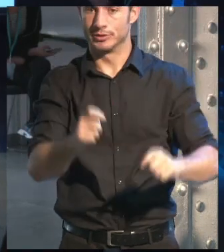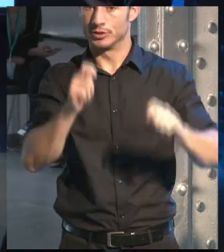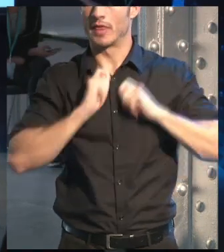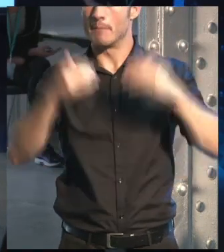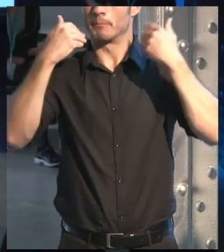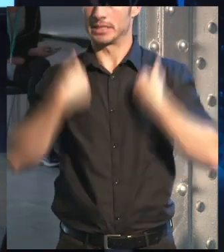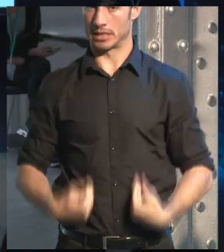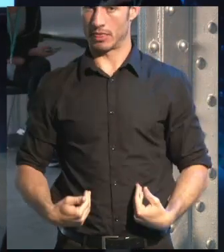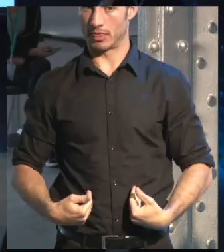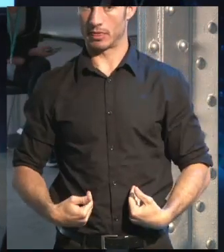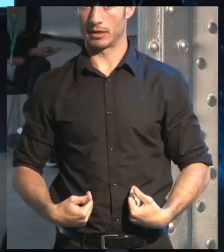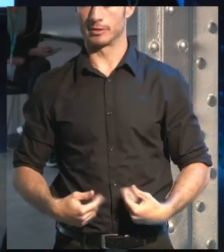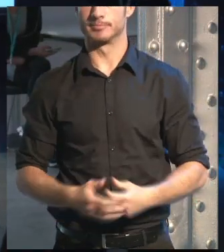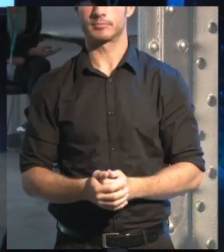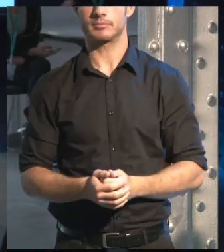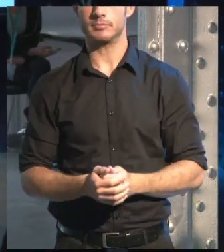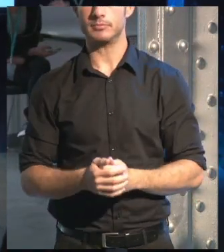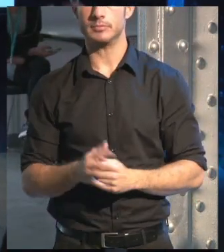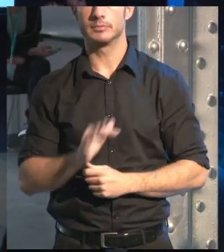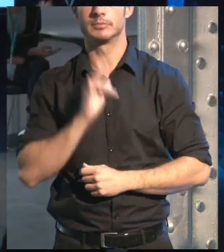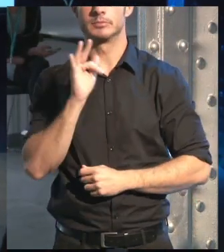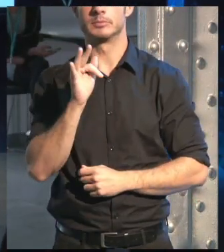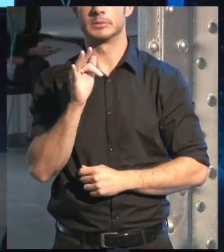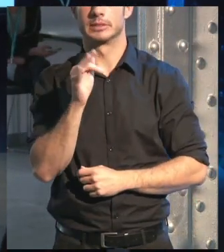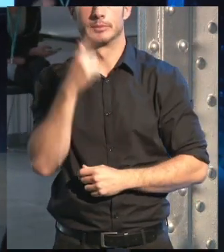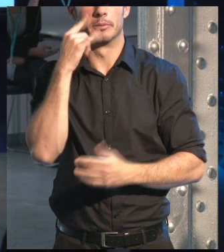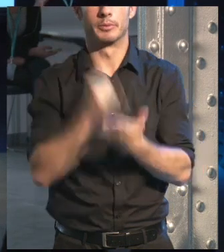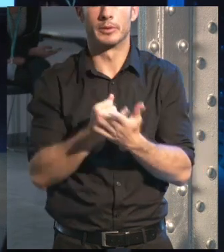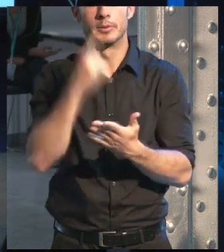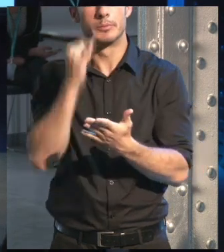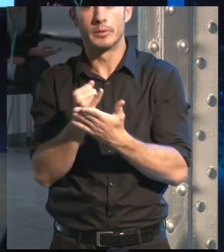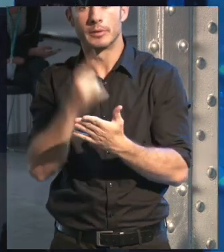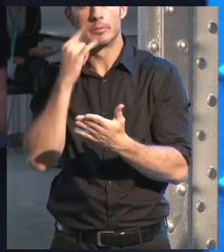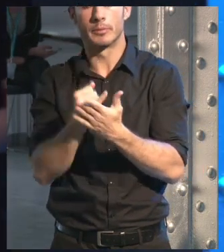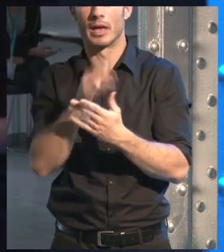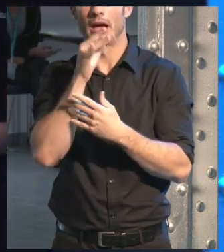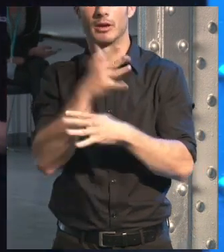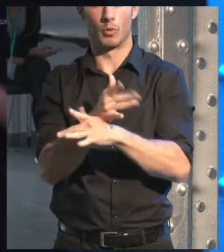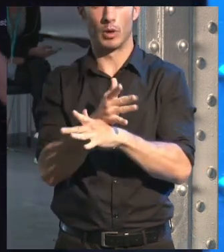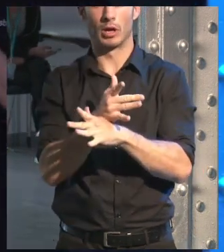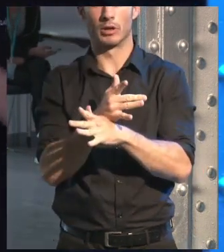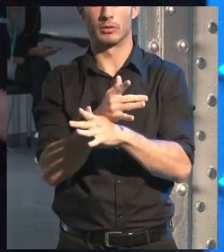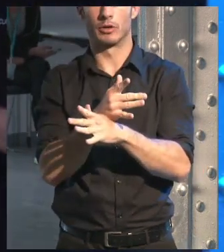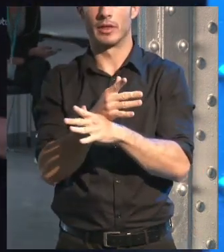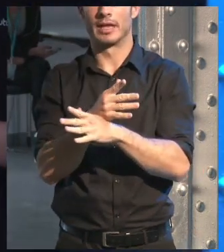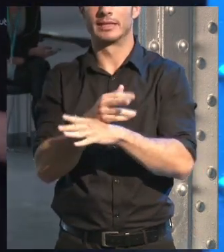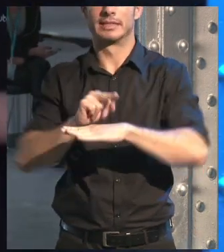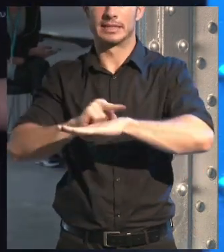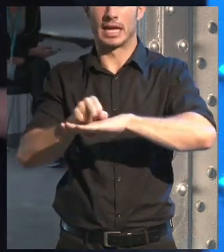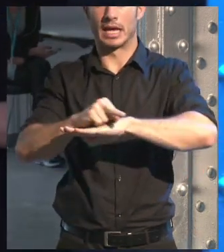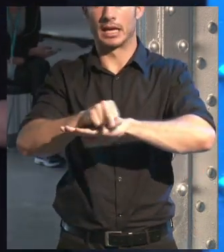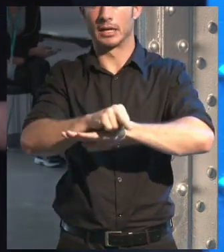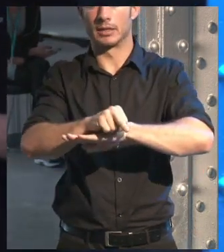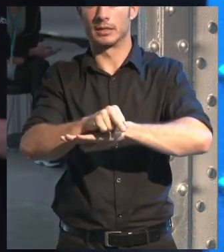presencia y evita mareos. Eso igualmente de probando. Por ejemplo, nosotros estamos haciendo ahora un juego de tanques,